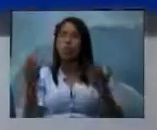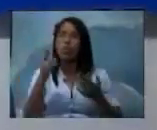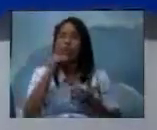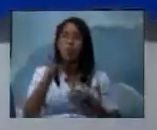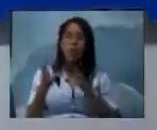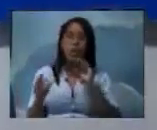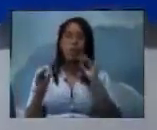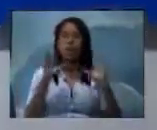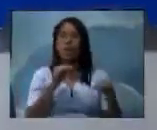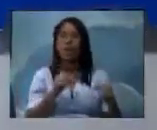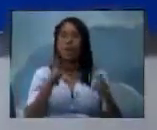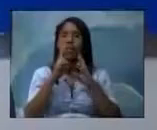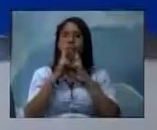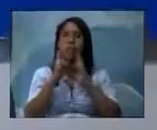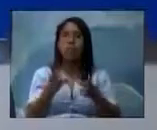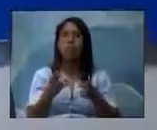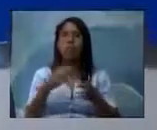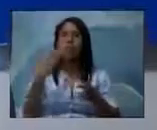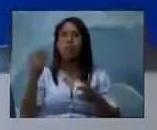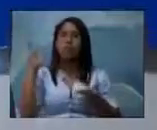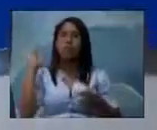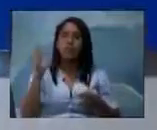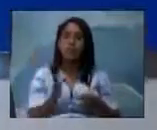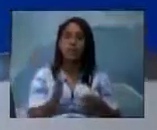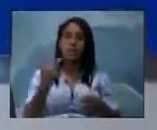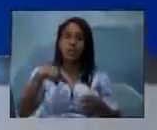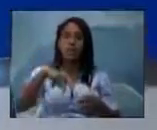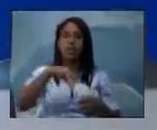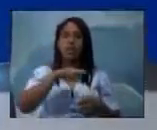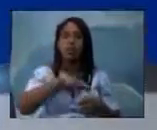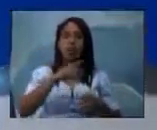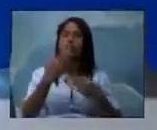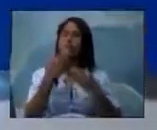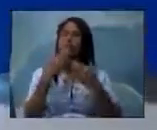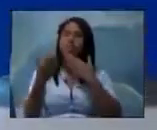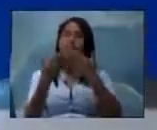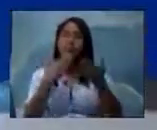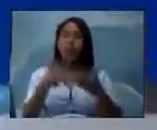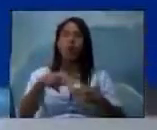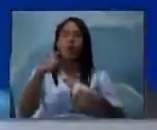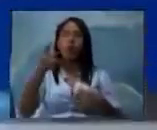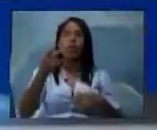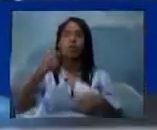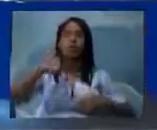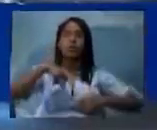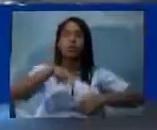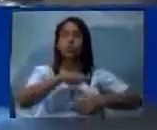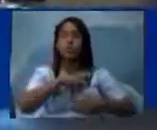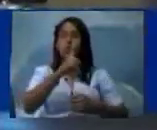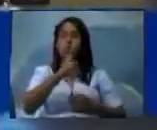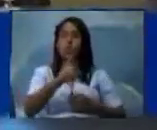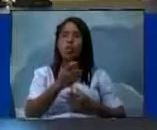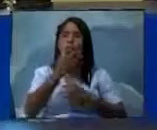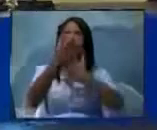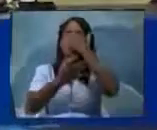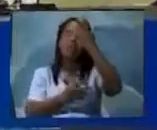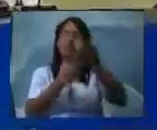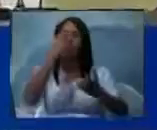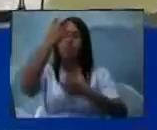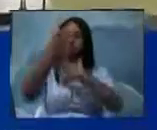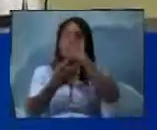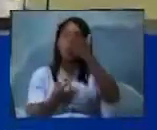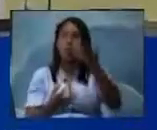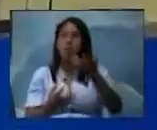que habla, que responde, que viene en nuestro auxilio cuando nosotros lo